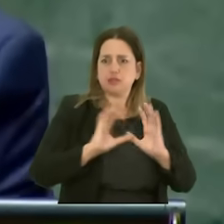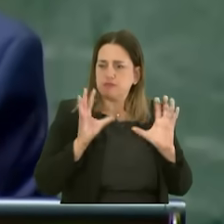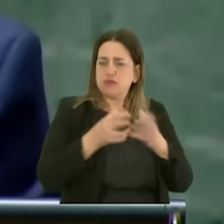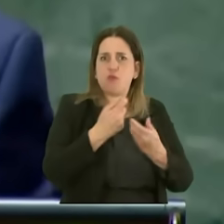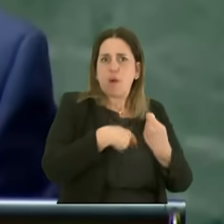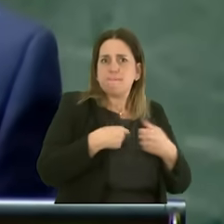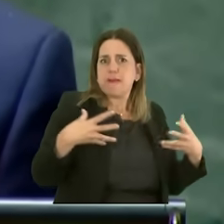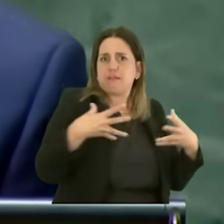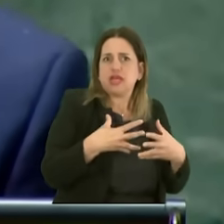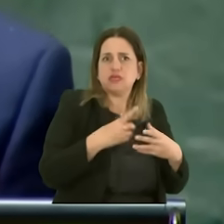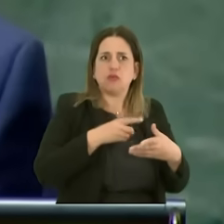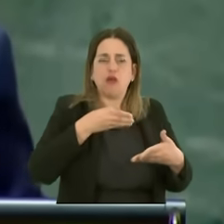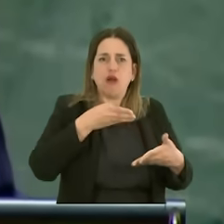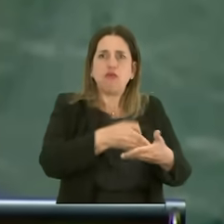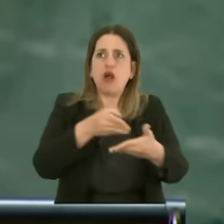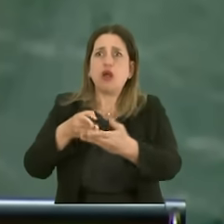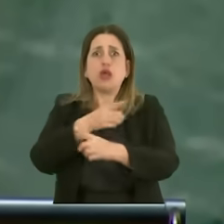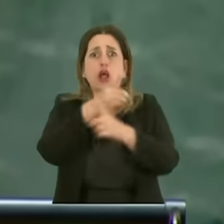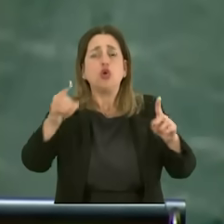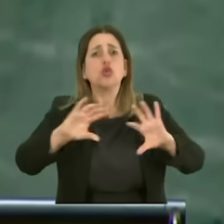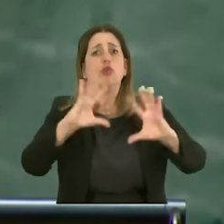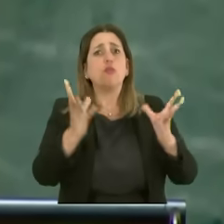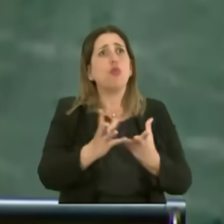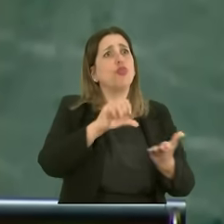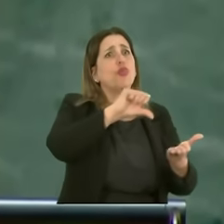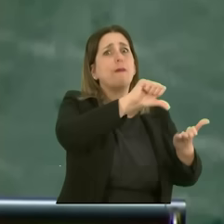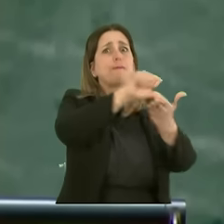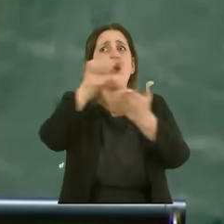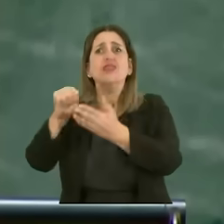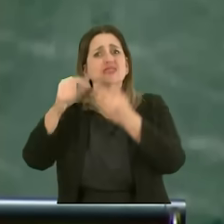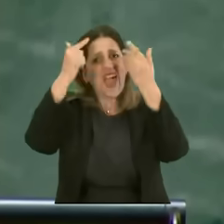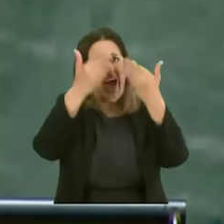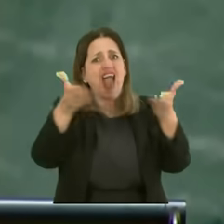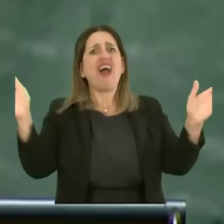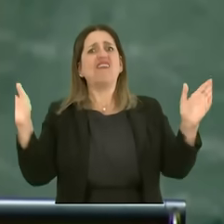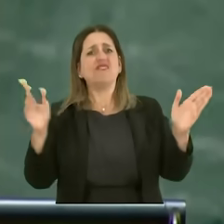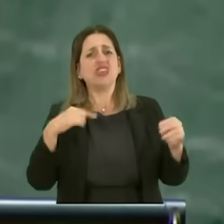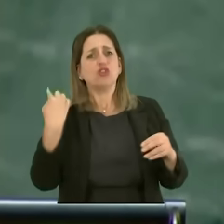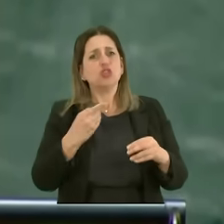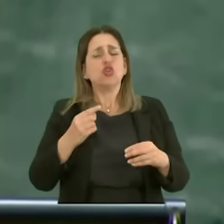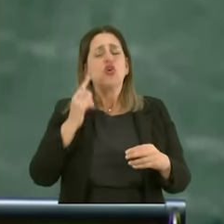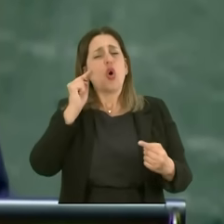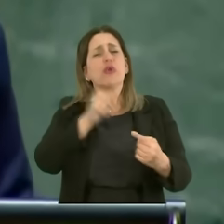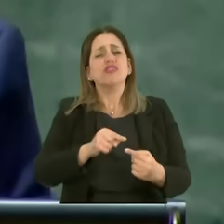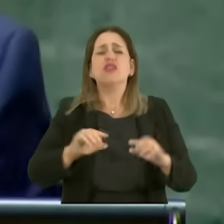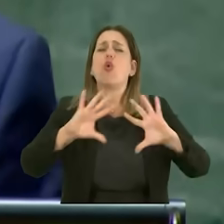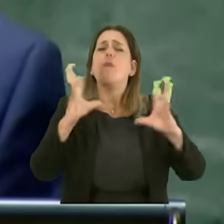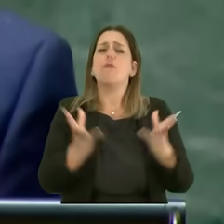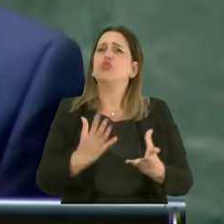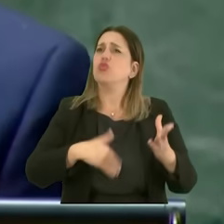barreras que que se levantan tenemos que tener como rumbo un mundo más